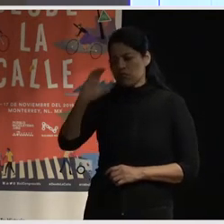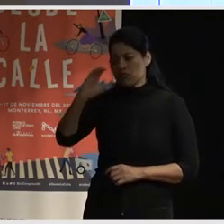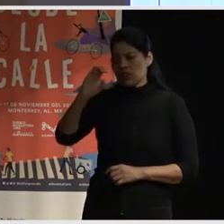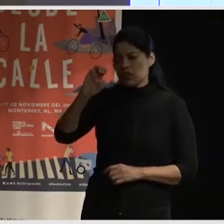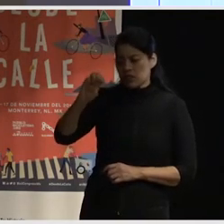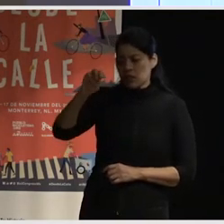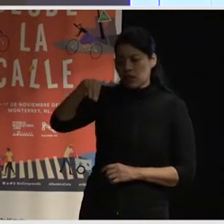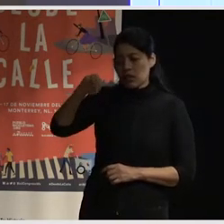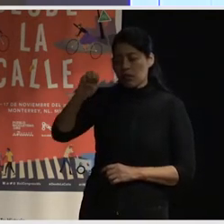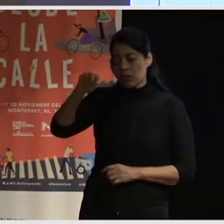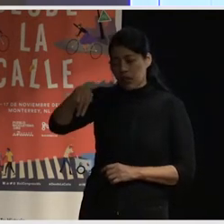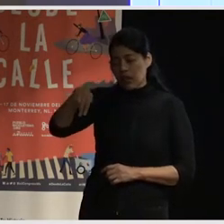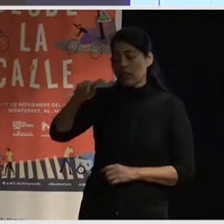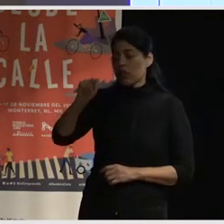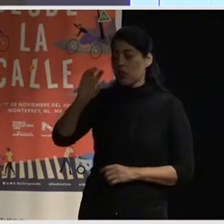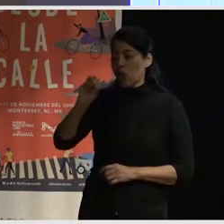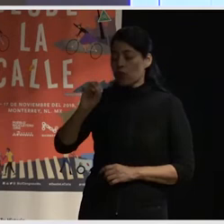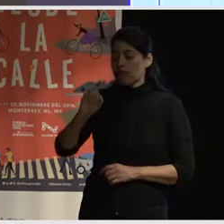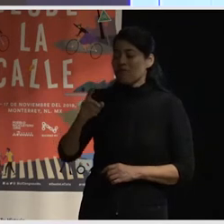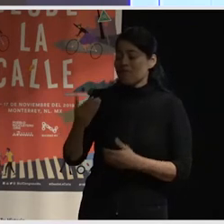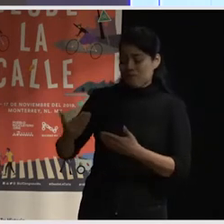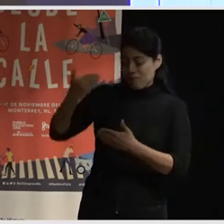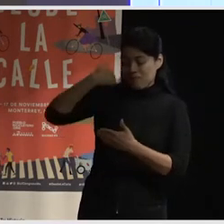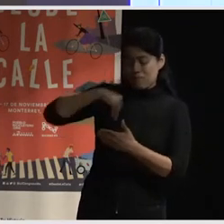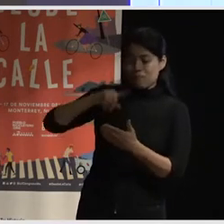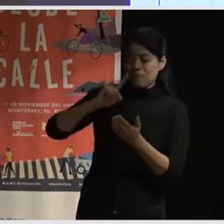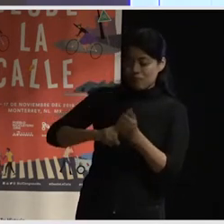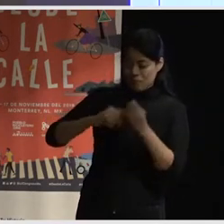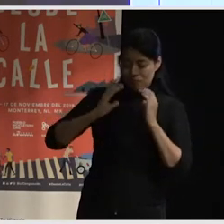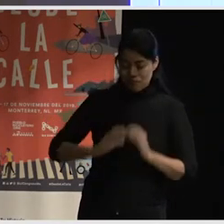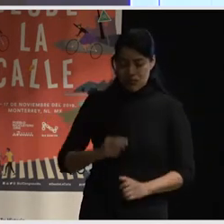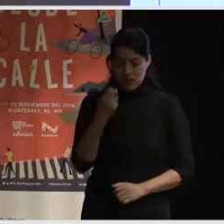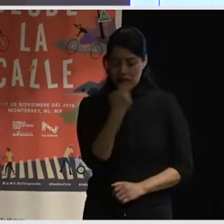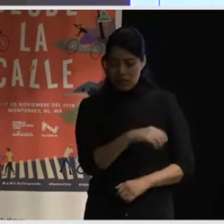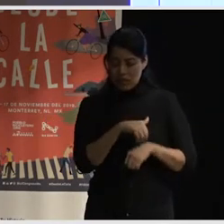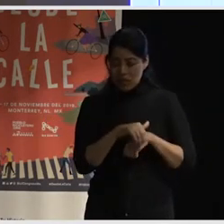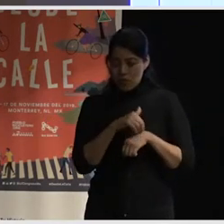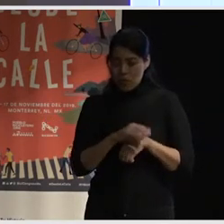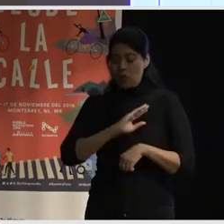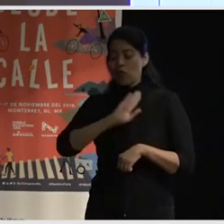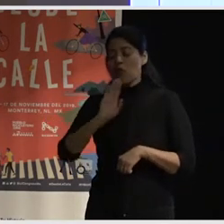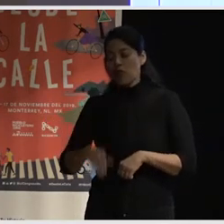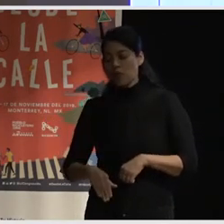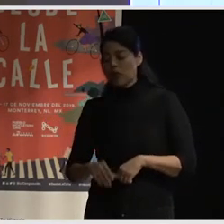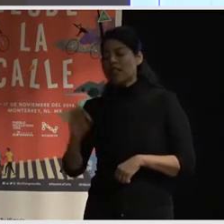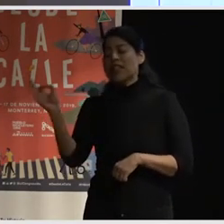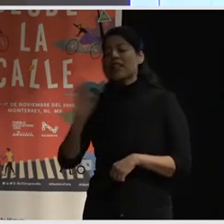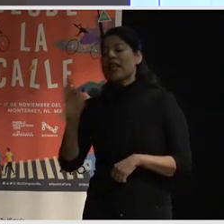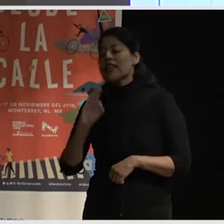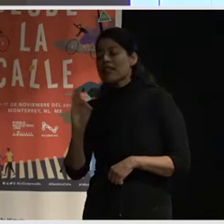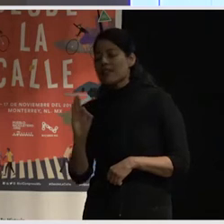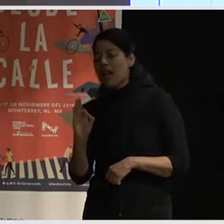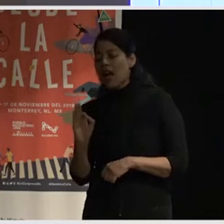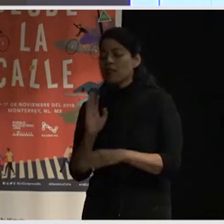que llegan a nuestro organismo y lo que tenemos aquí este número que dice aquí son las muertes evitables si